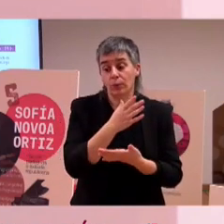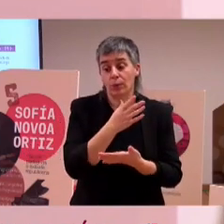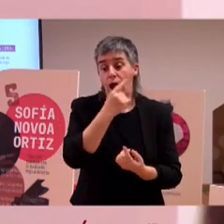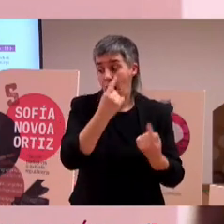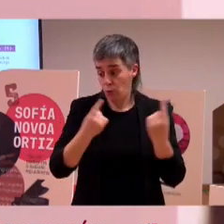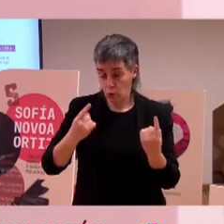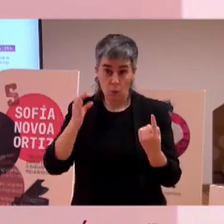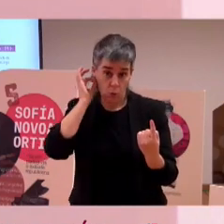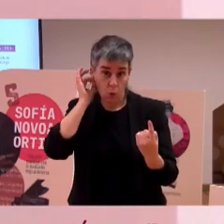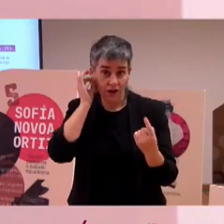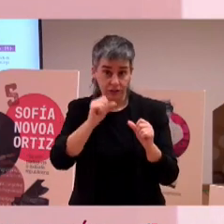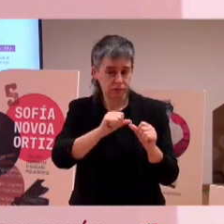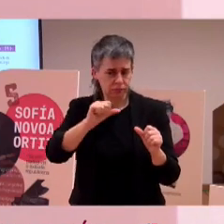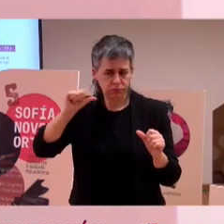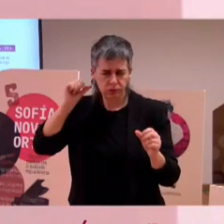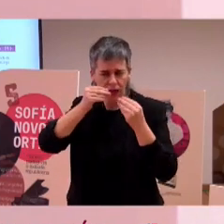pues que tiveron